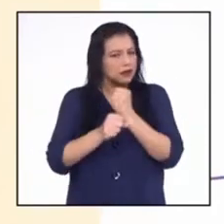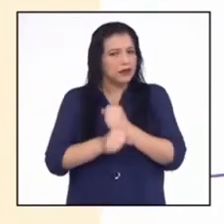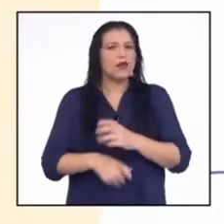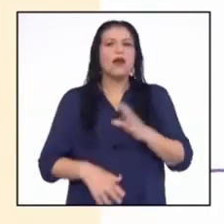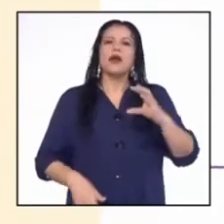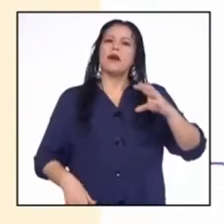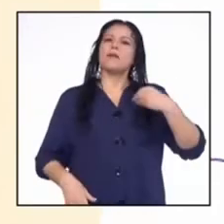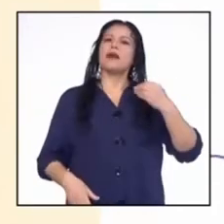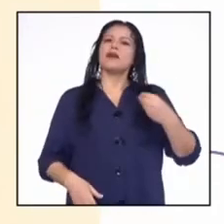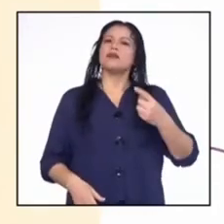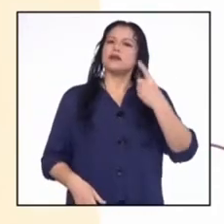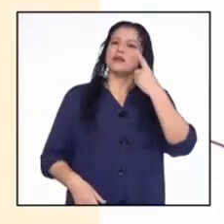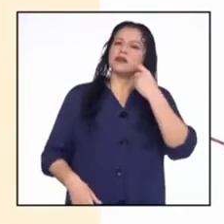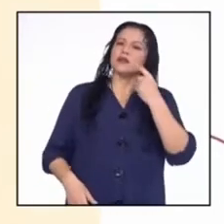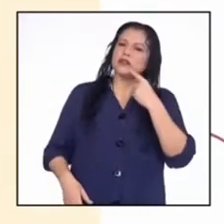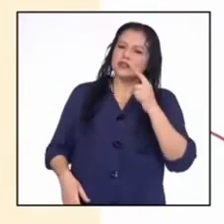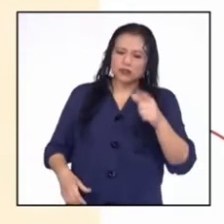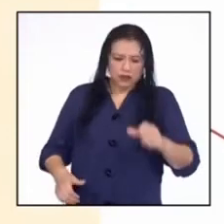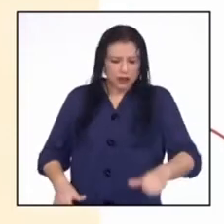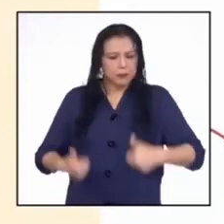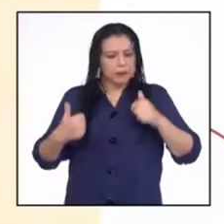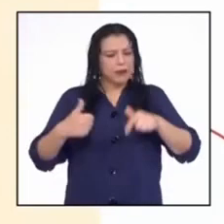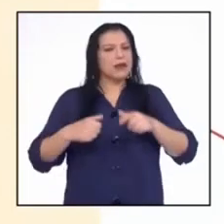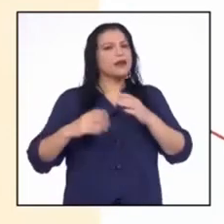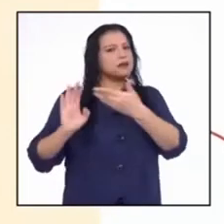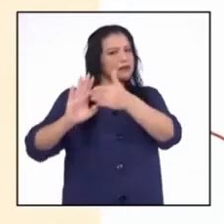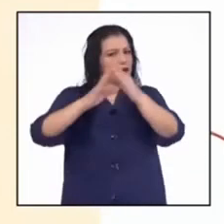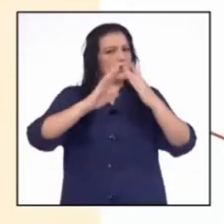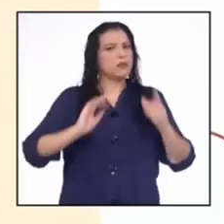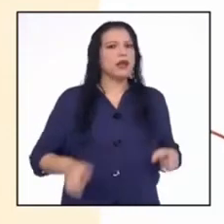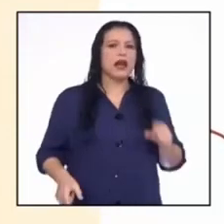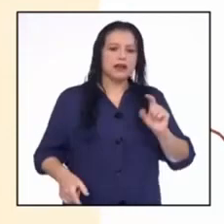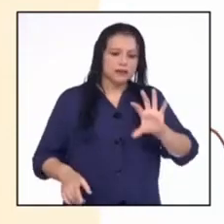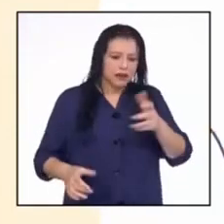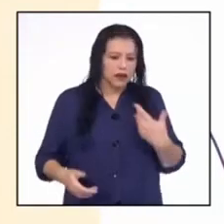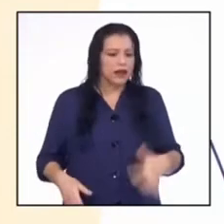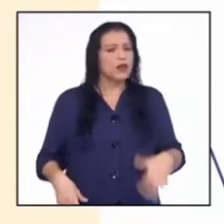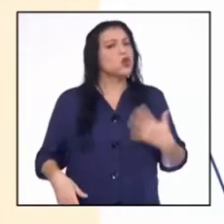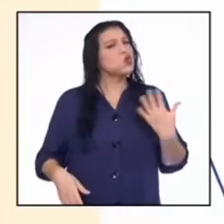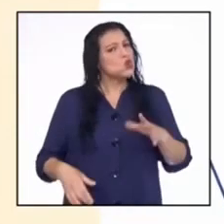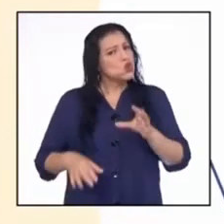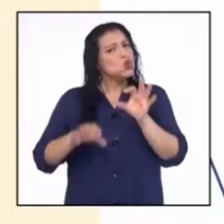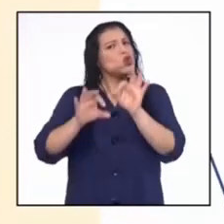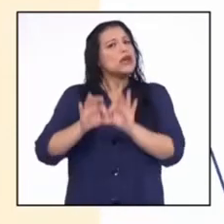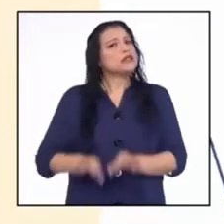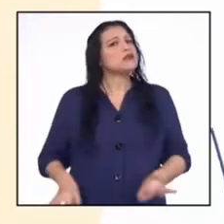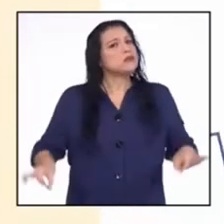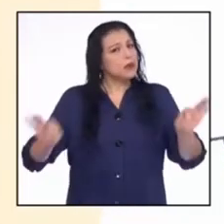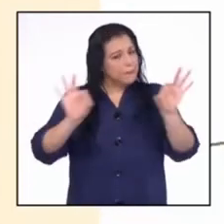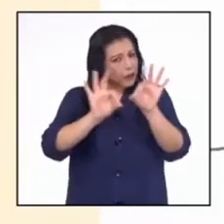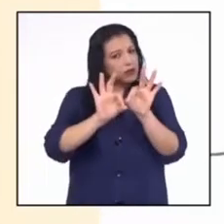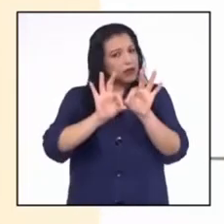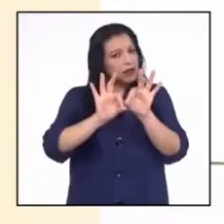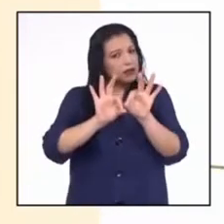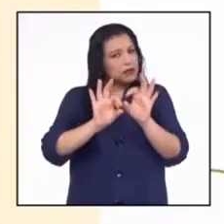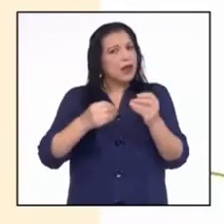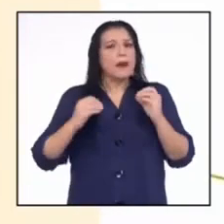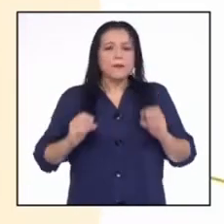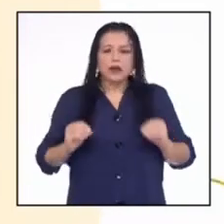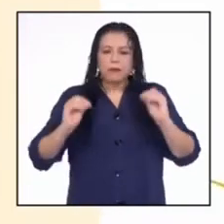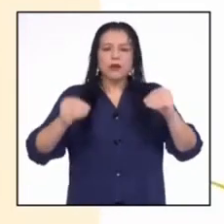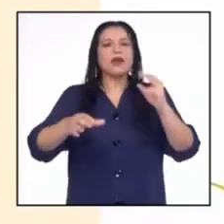los adolescentes que viven en esta comunidad, esta radio siempre ha sido importante